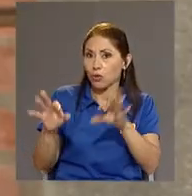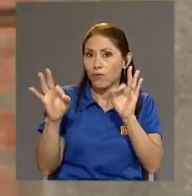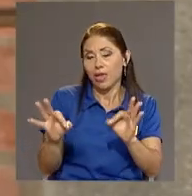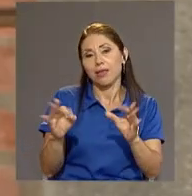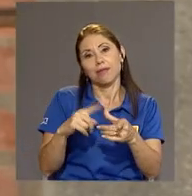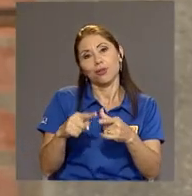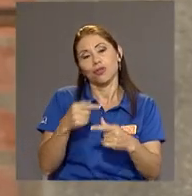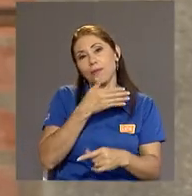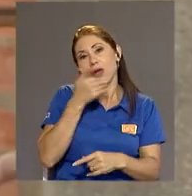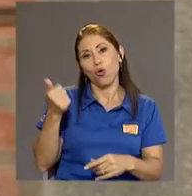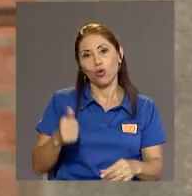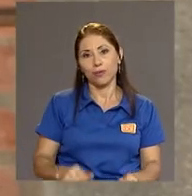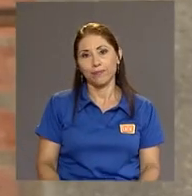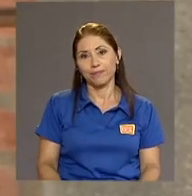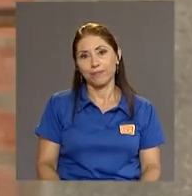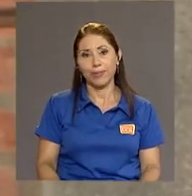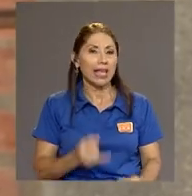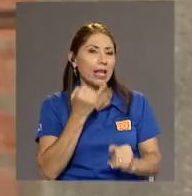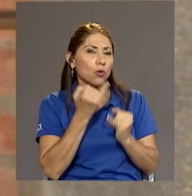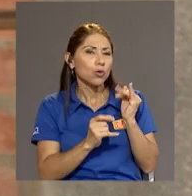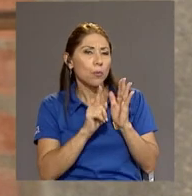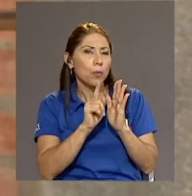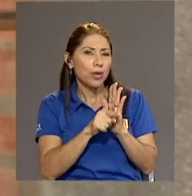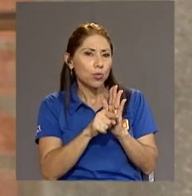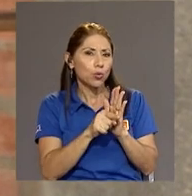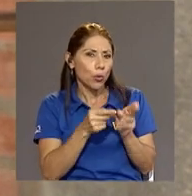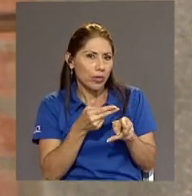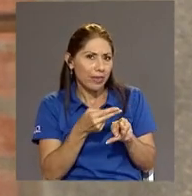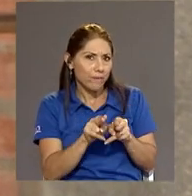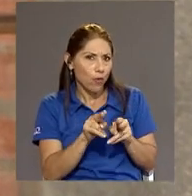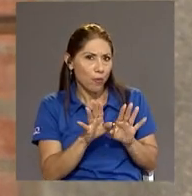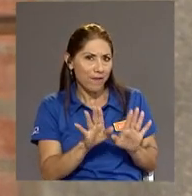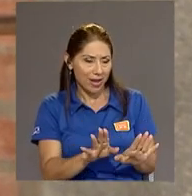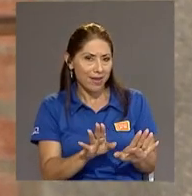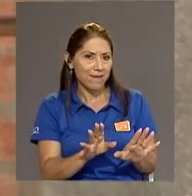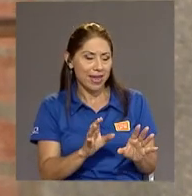programa, muy brevemente, porque ya le dije que es un minuto,